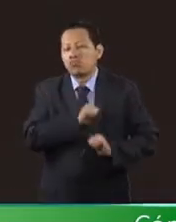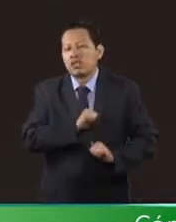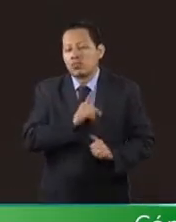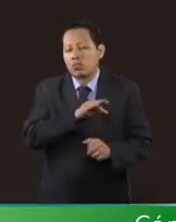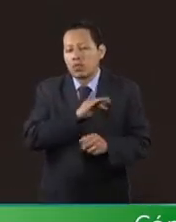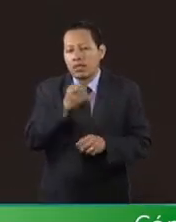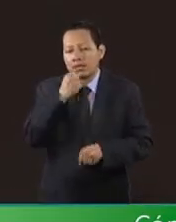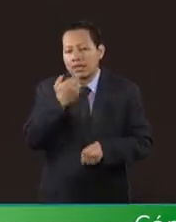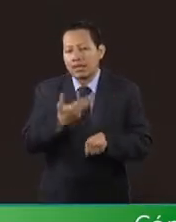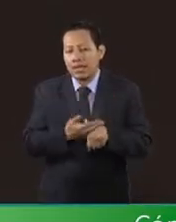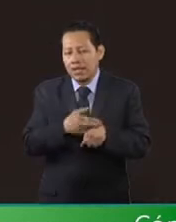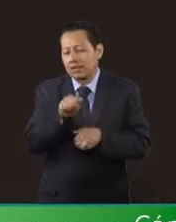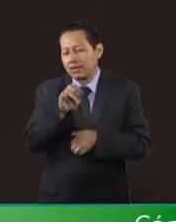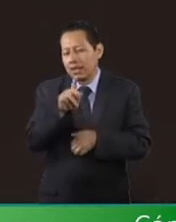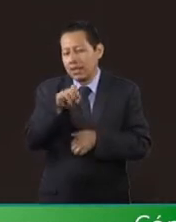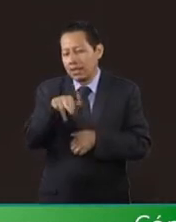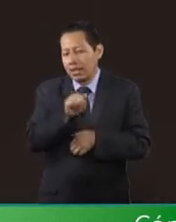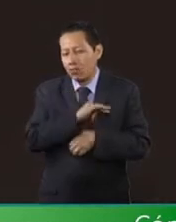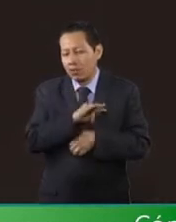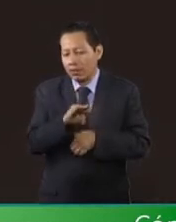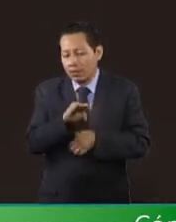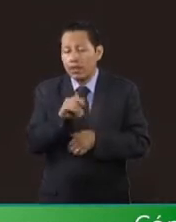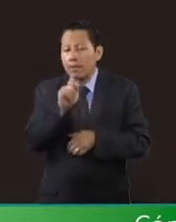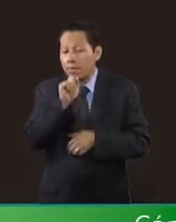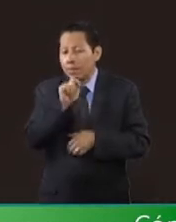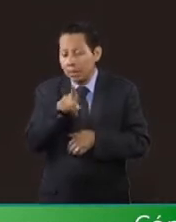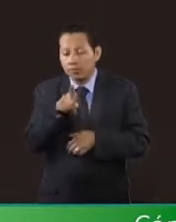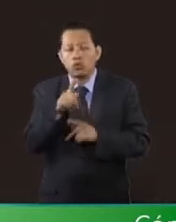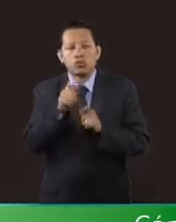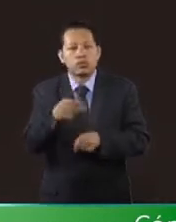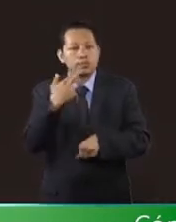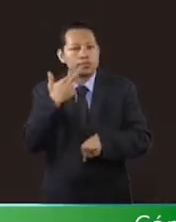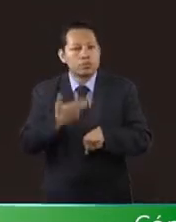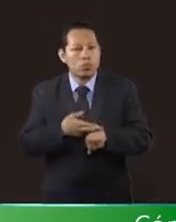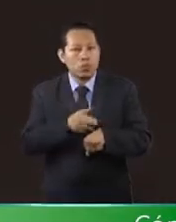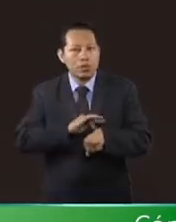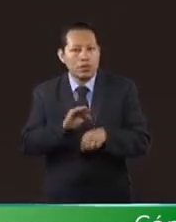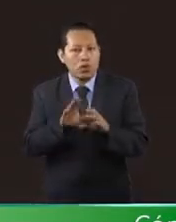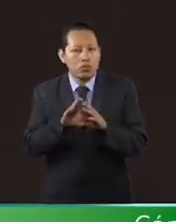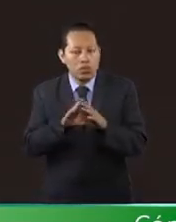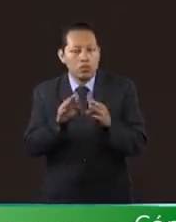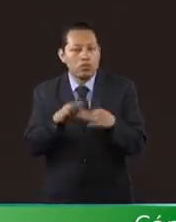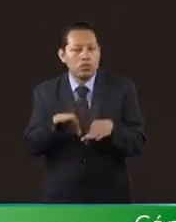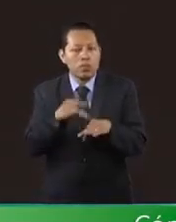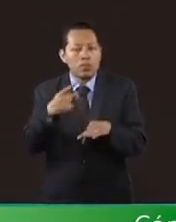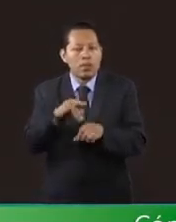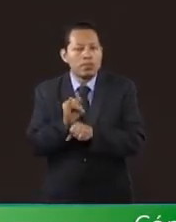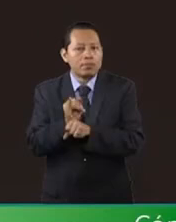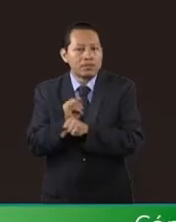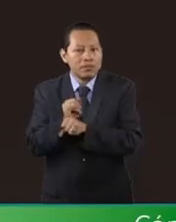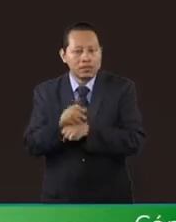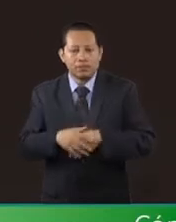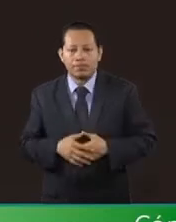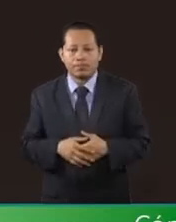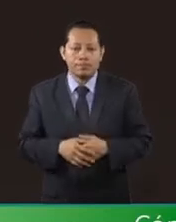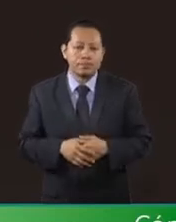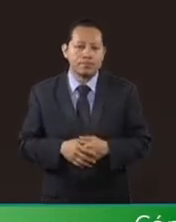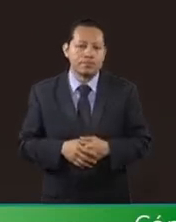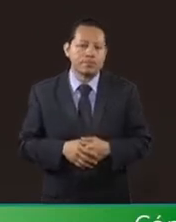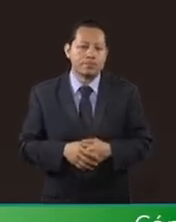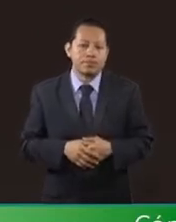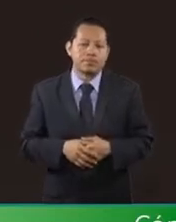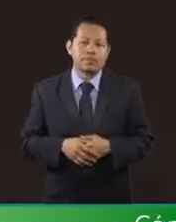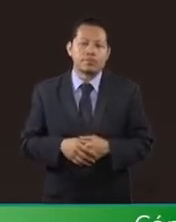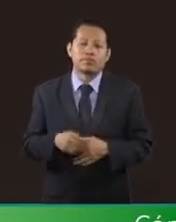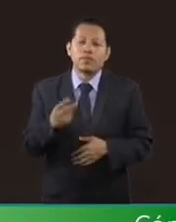de la Secretaría de la Defensa Nacional y tenga la facultad tan delicada de investigar.